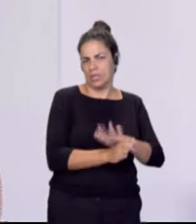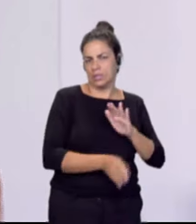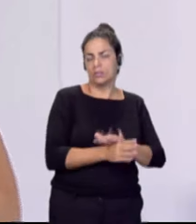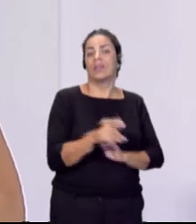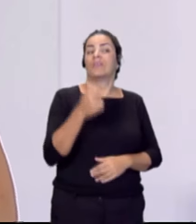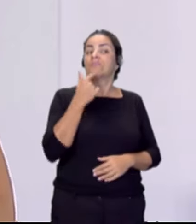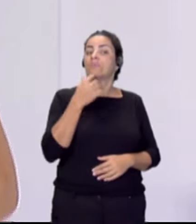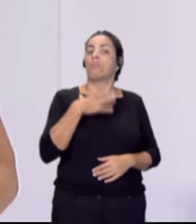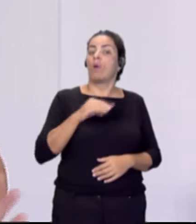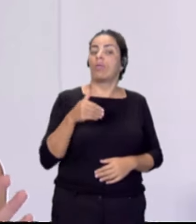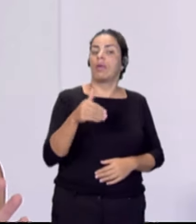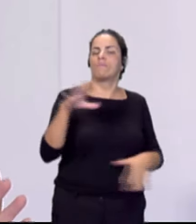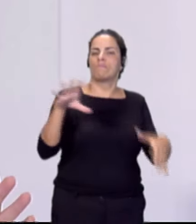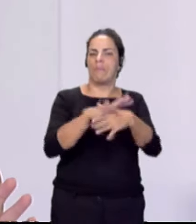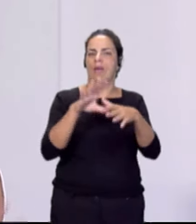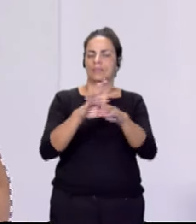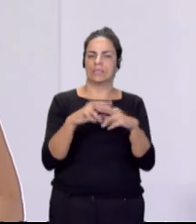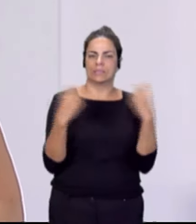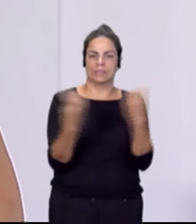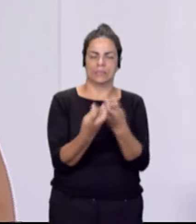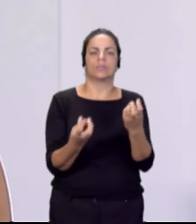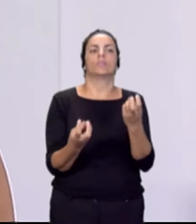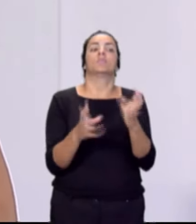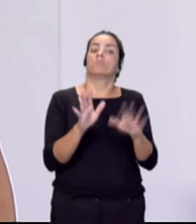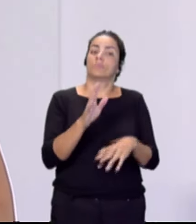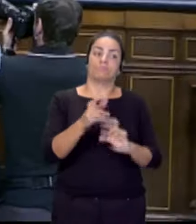el próximo martes. De momento no hay respuesta.